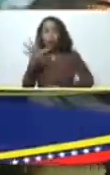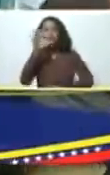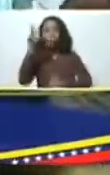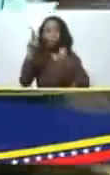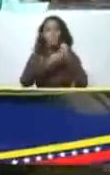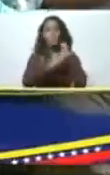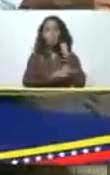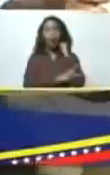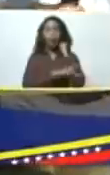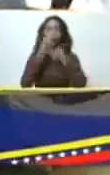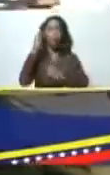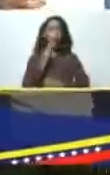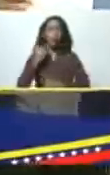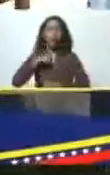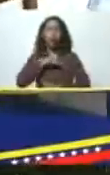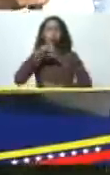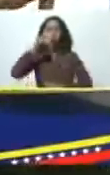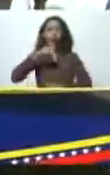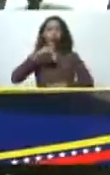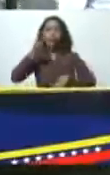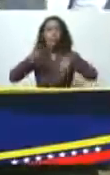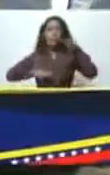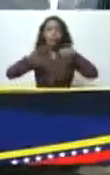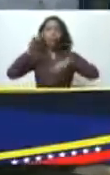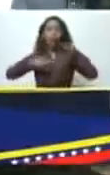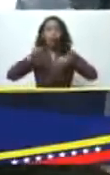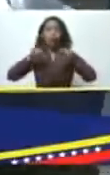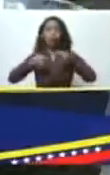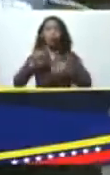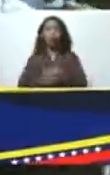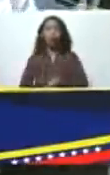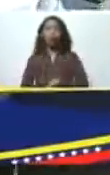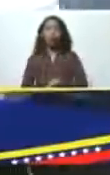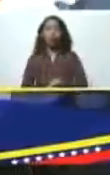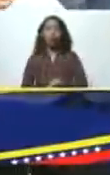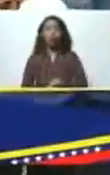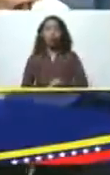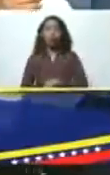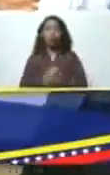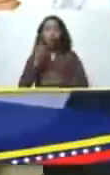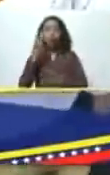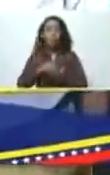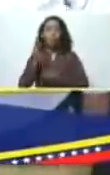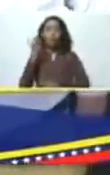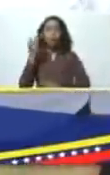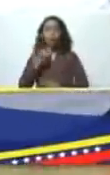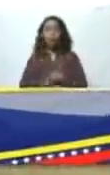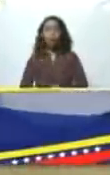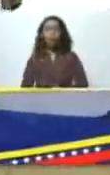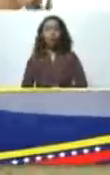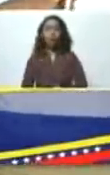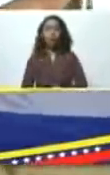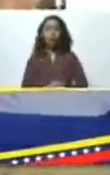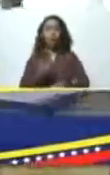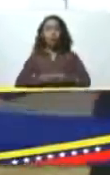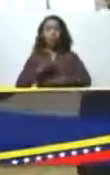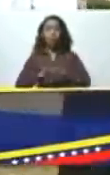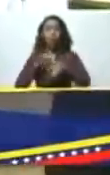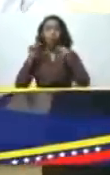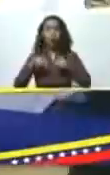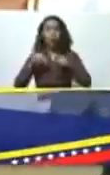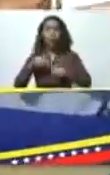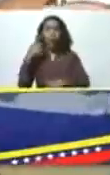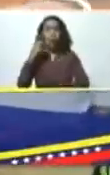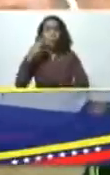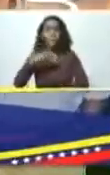Bolívar, estamos en esta expoferia ovina caprina 2022. Por acá está Pepe